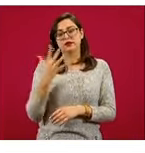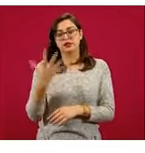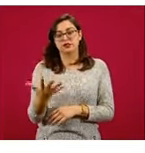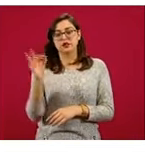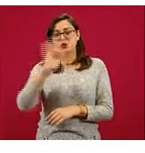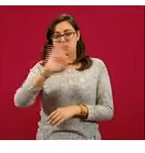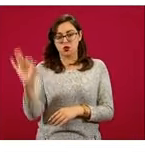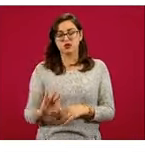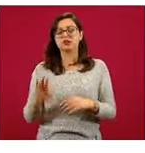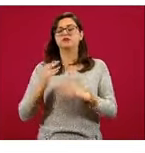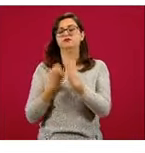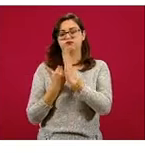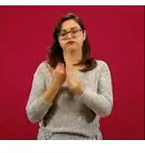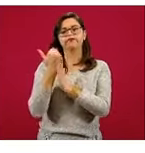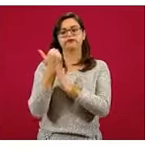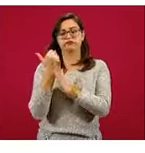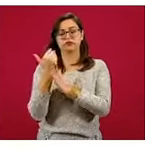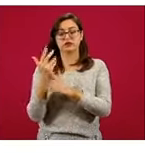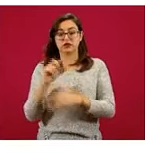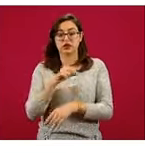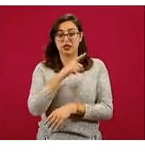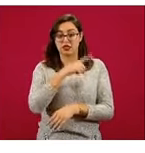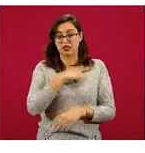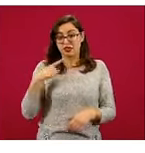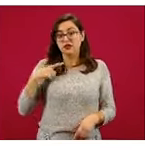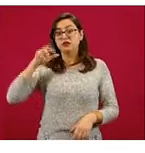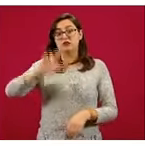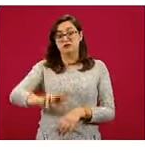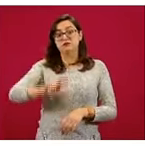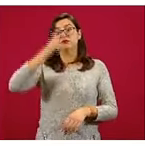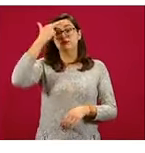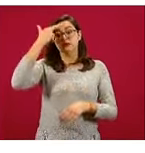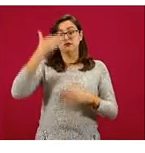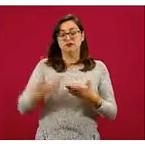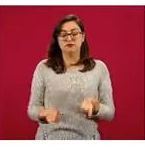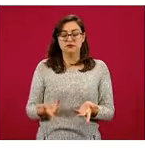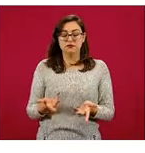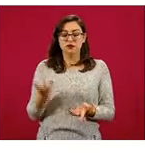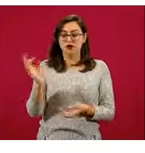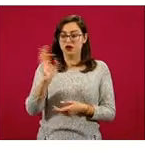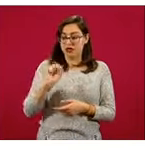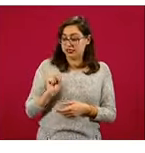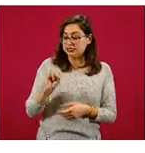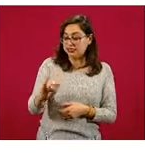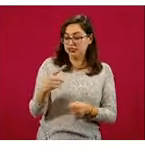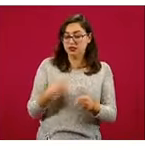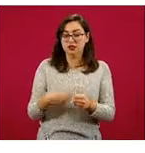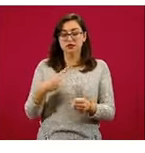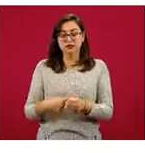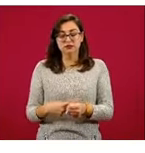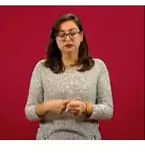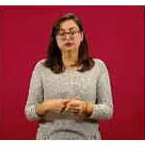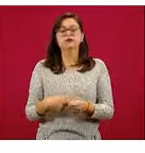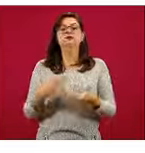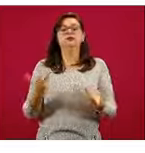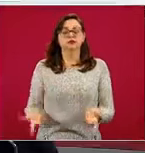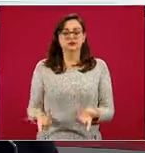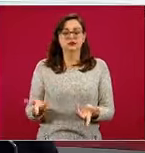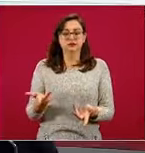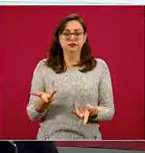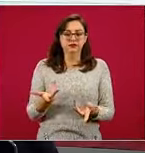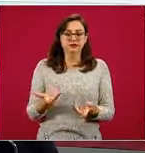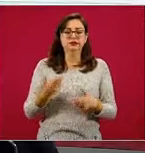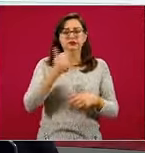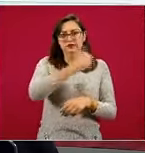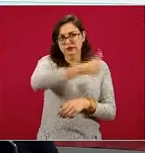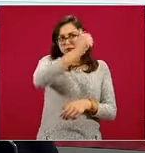45%. Recordemos que este porcentaje de positividad se conforma de lo que está sucediendo en cada una